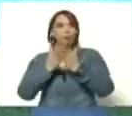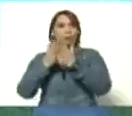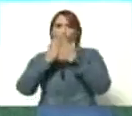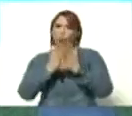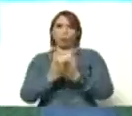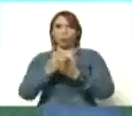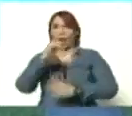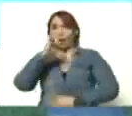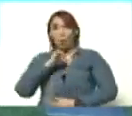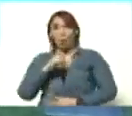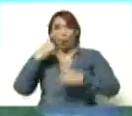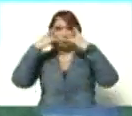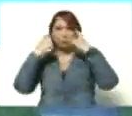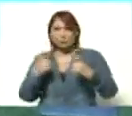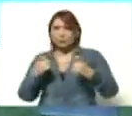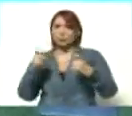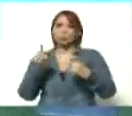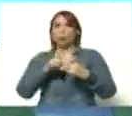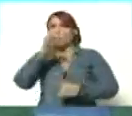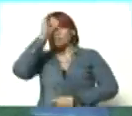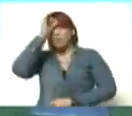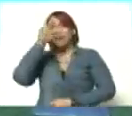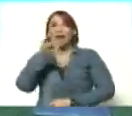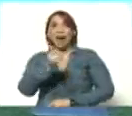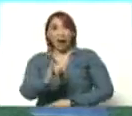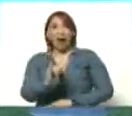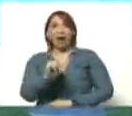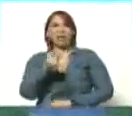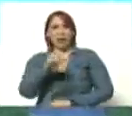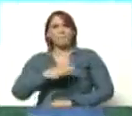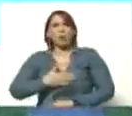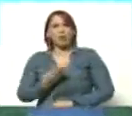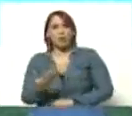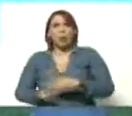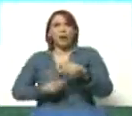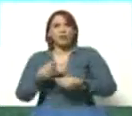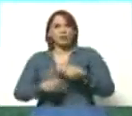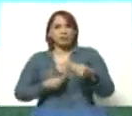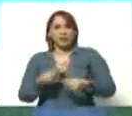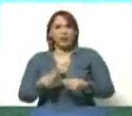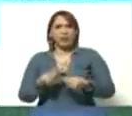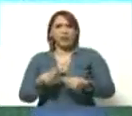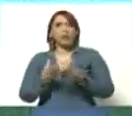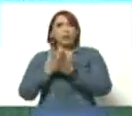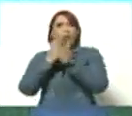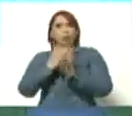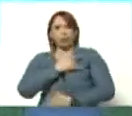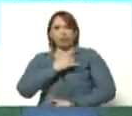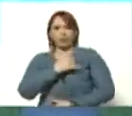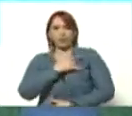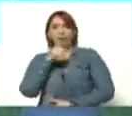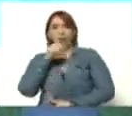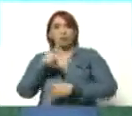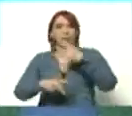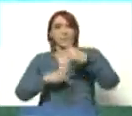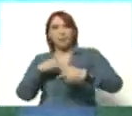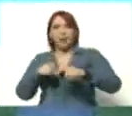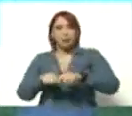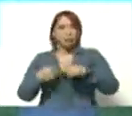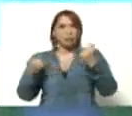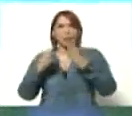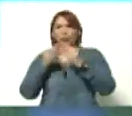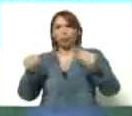no quieran, sino porque no saben que esa carrera es para eso y qué podemos hacer con ella. Entonces, este plan viene a romper con todos